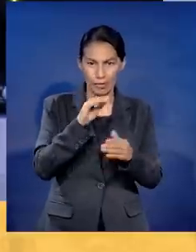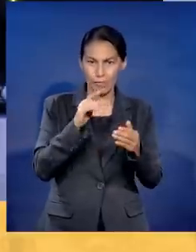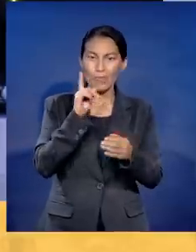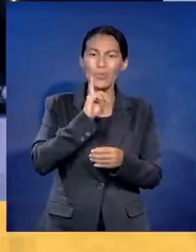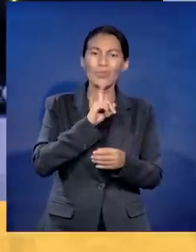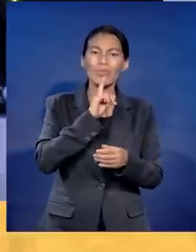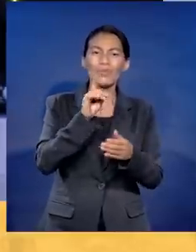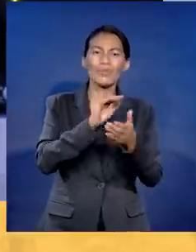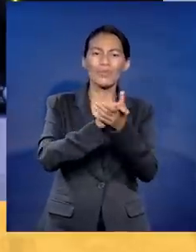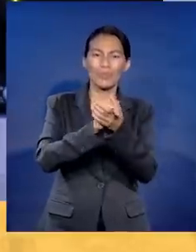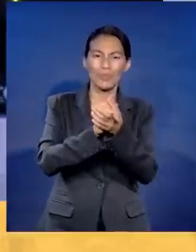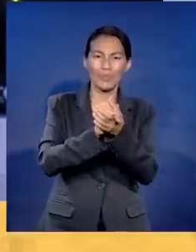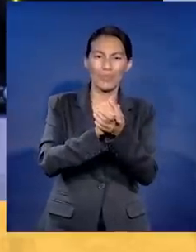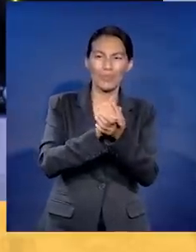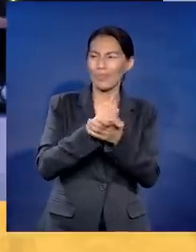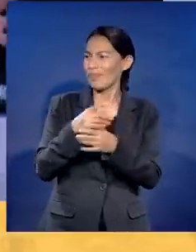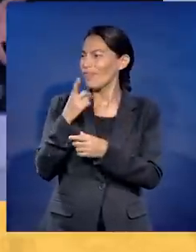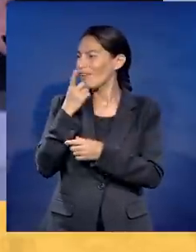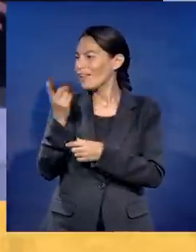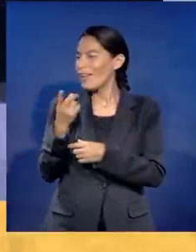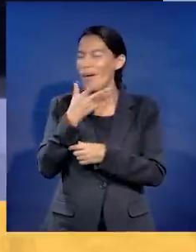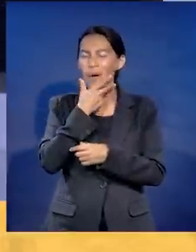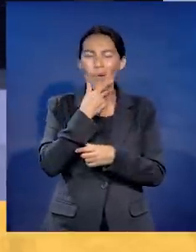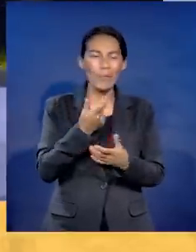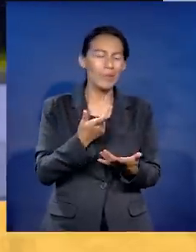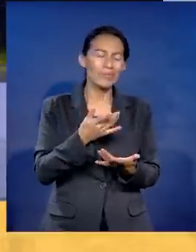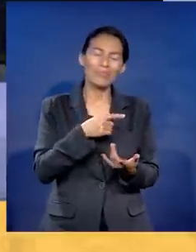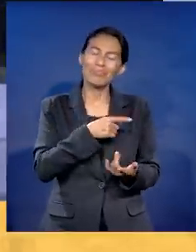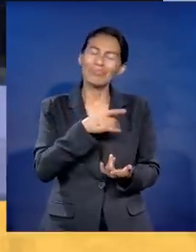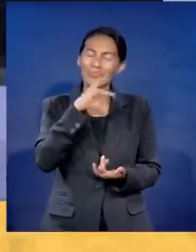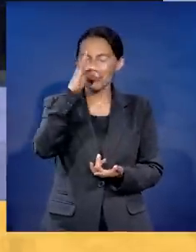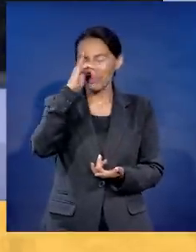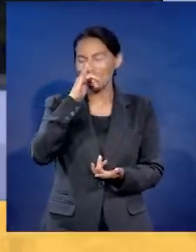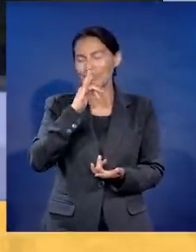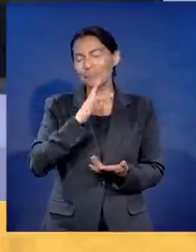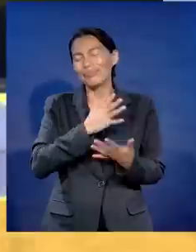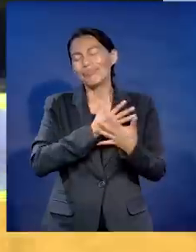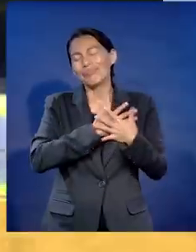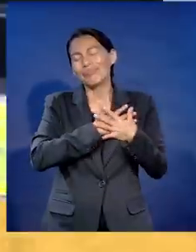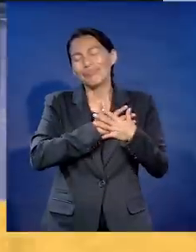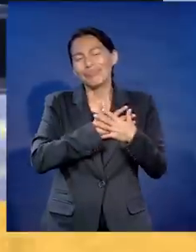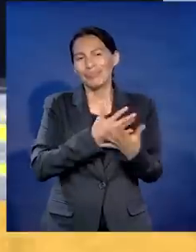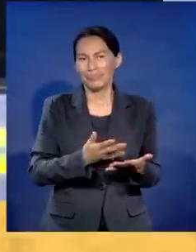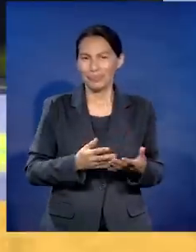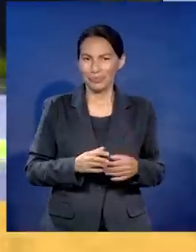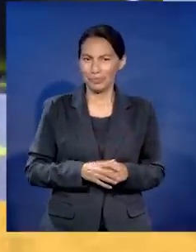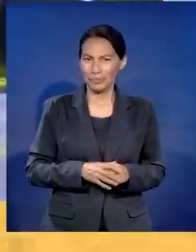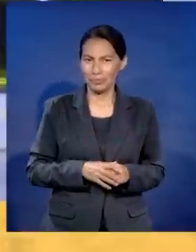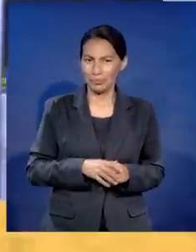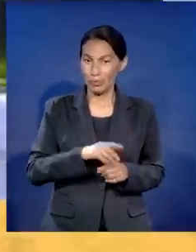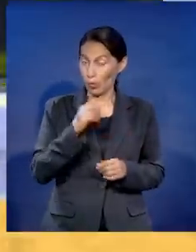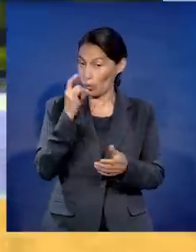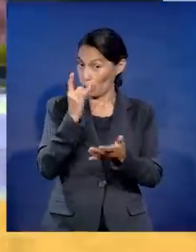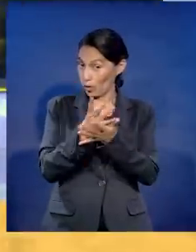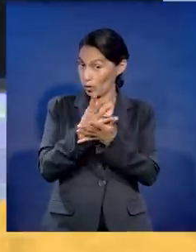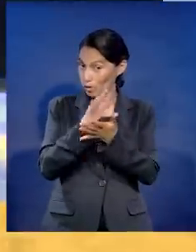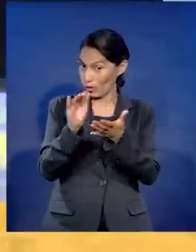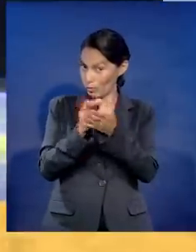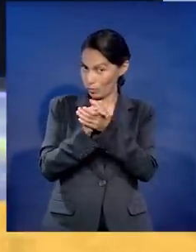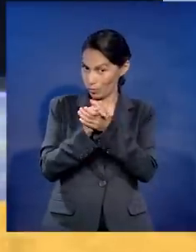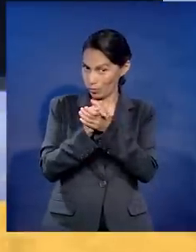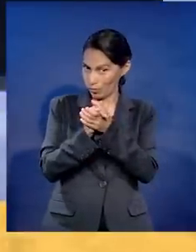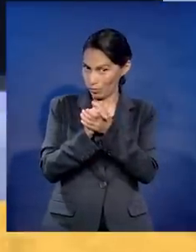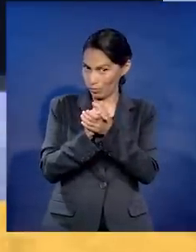A ver, todas las hermanas casadas, voltea a ver a su marido y dígale, qué guapo estás, corazón. Dígale así al de al lado. Dígale